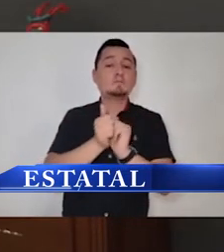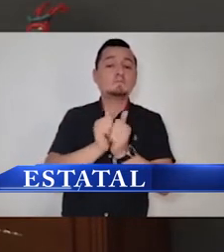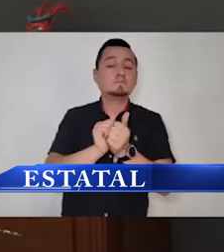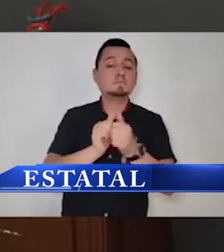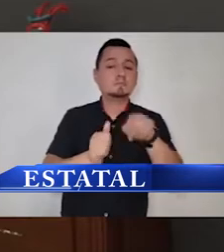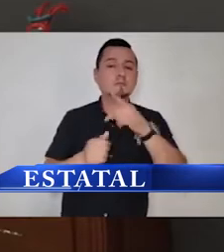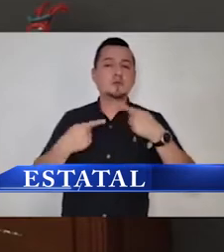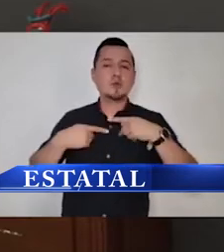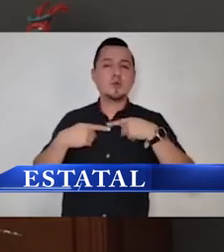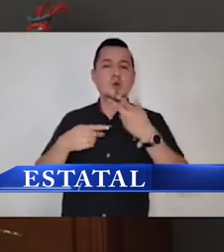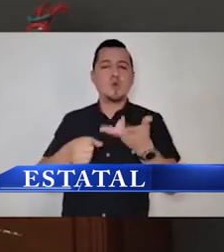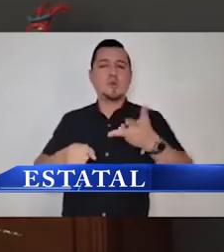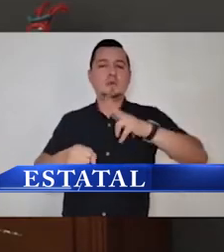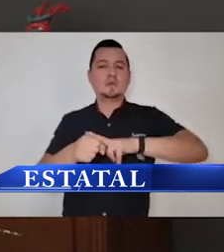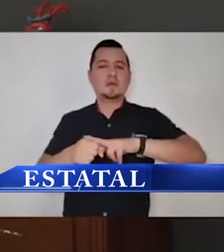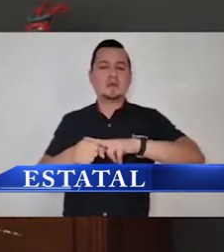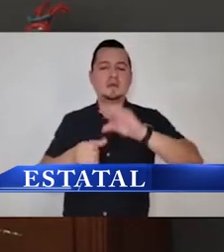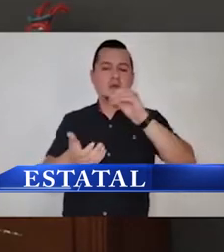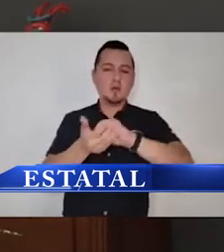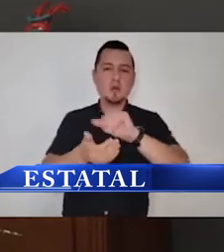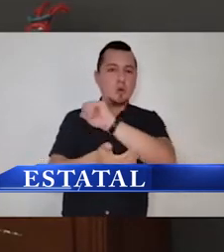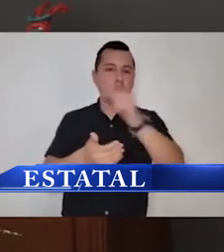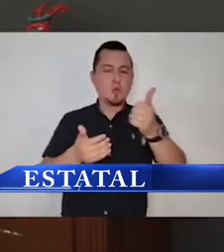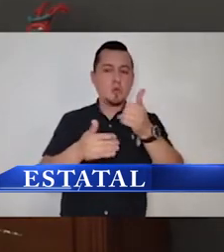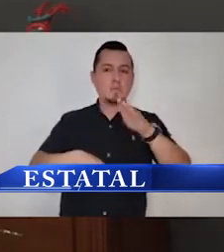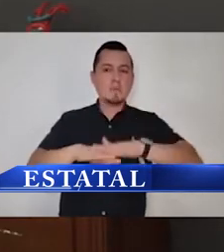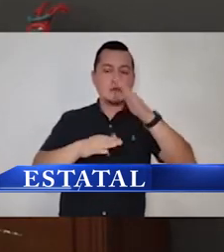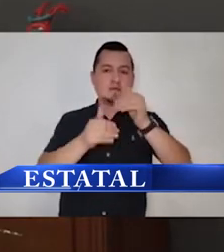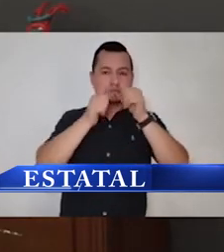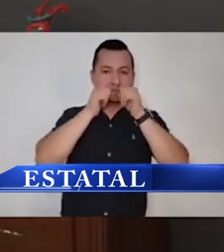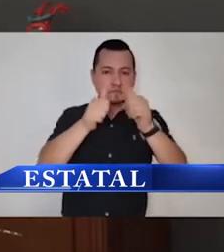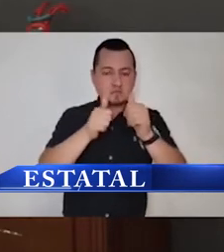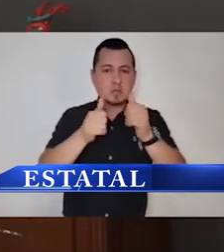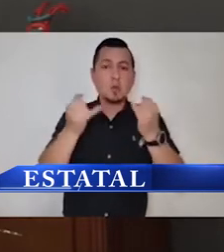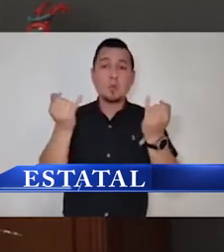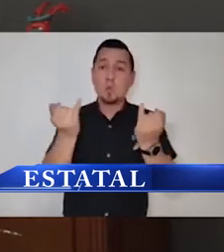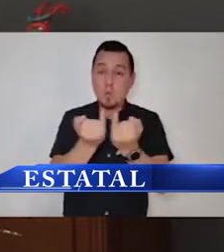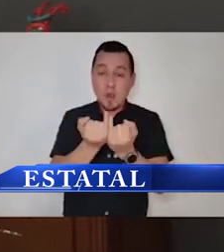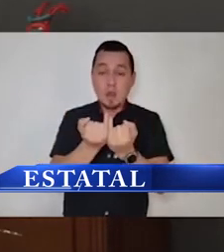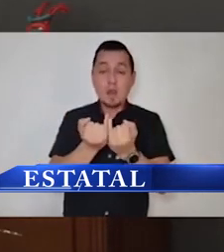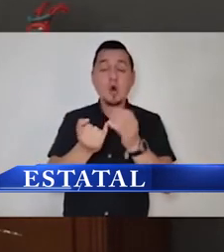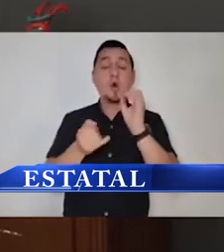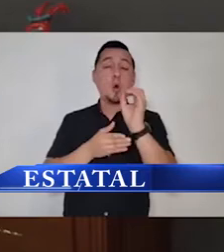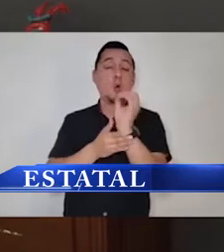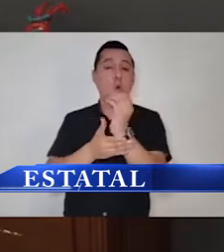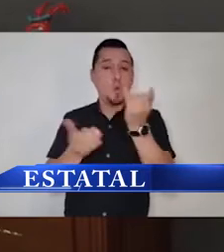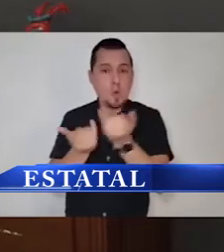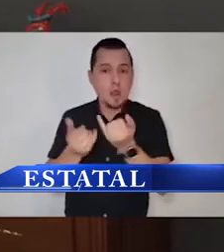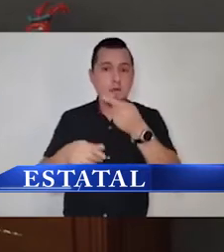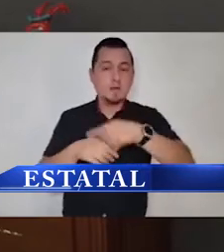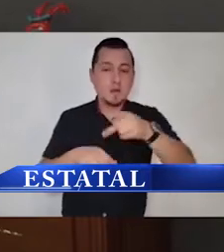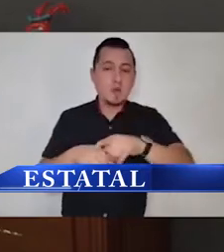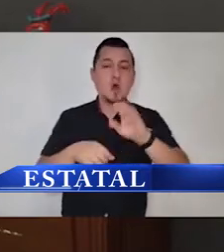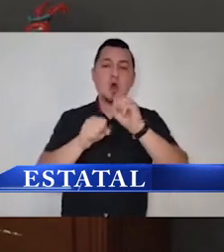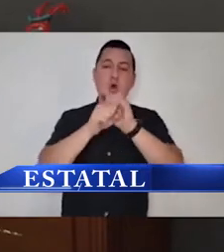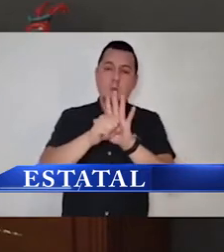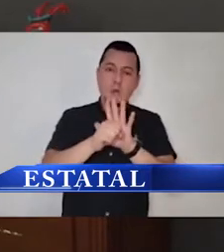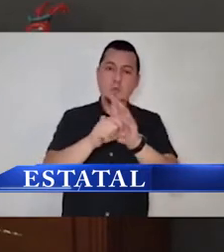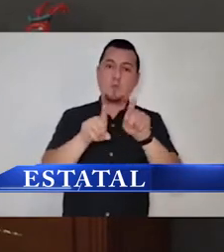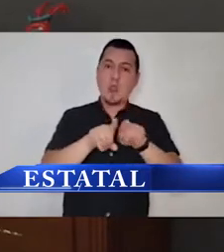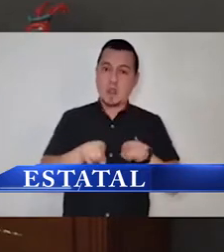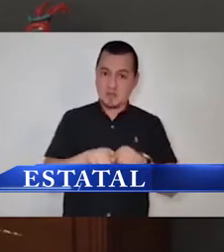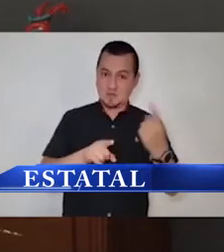de desconversión hospitalaria a fin de atender otras patologías iguales o tan